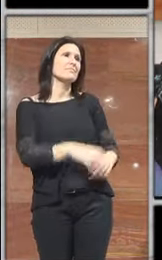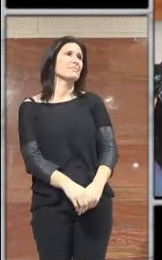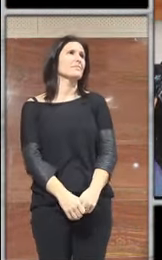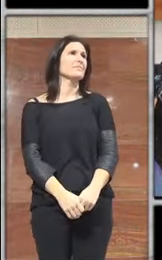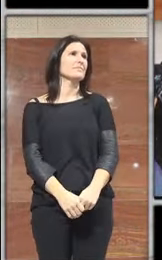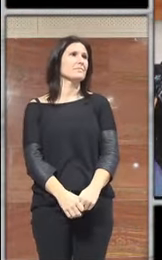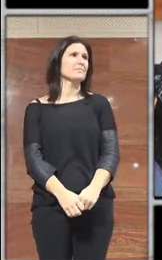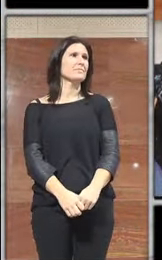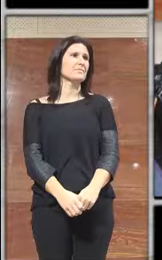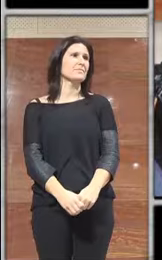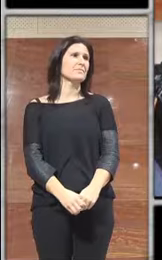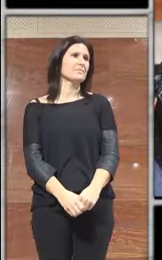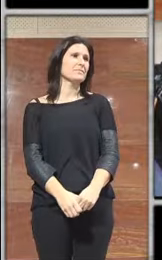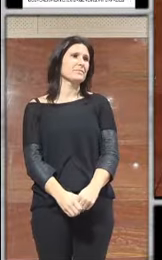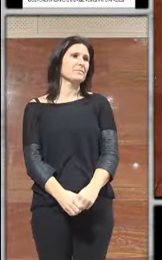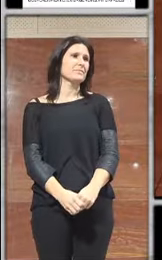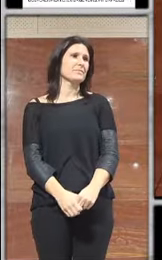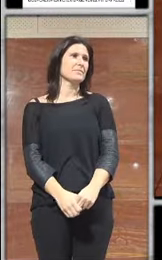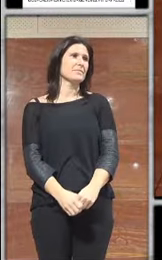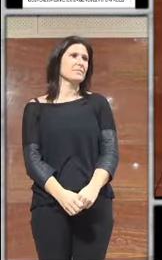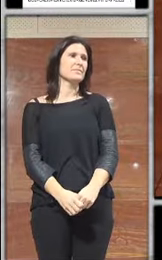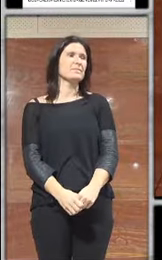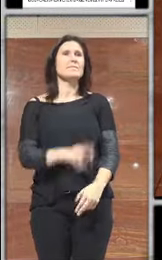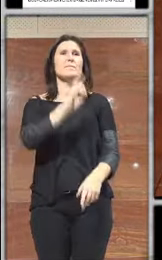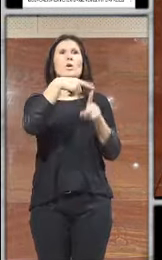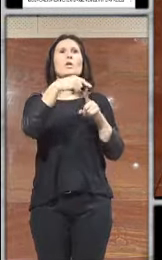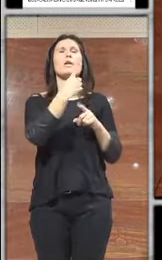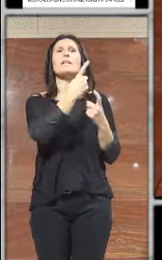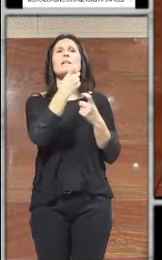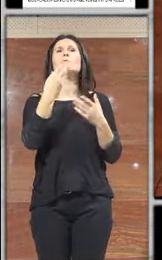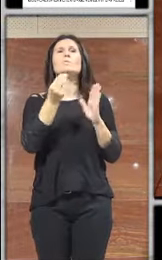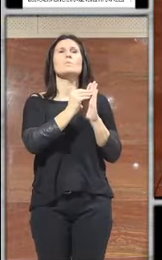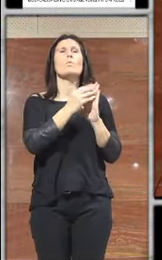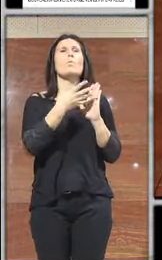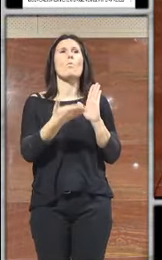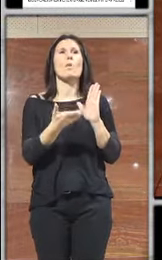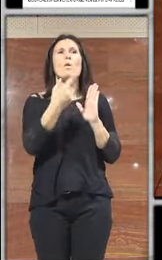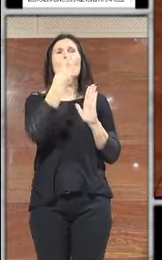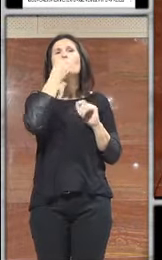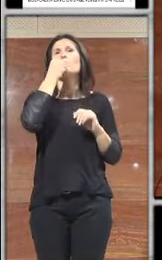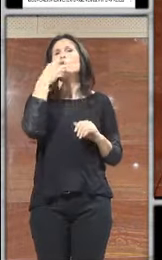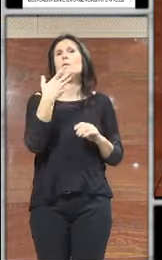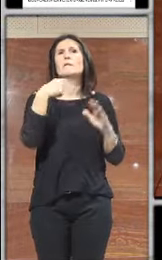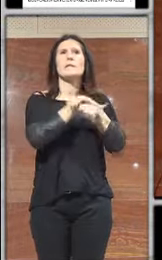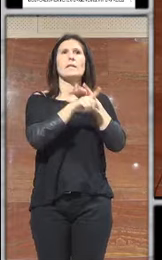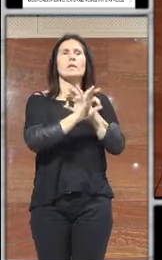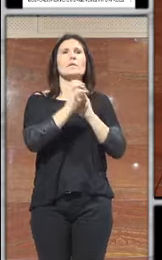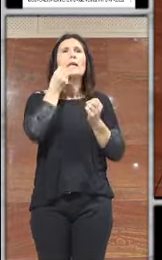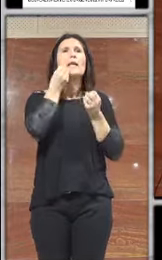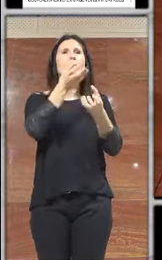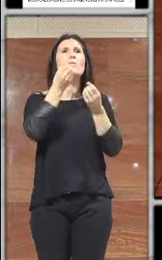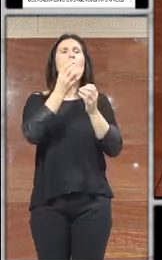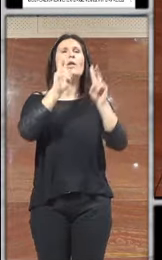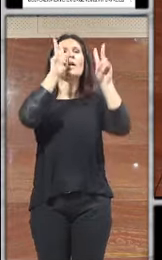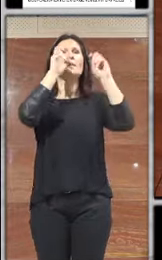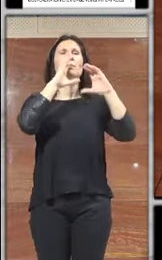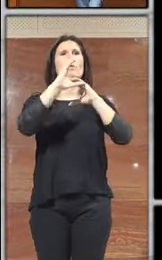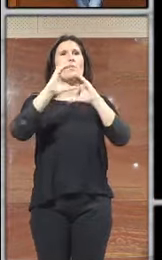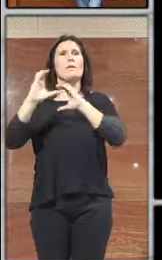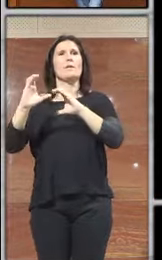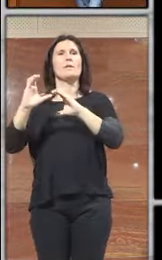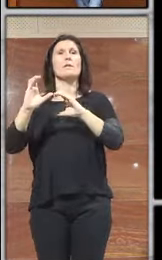Muy bien. Luego, otra cosa que necesitamos es una buena gestión de información sobre comunicadores, sobre cosas